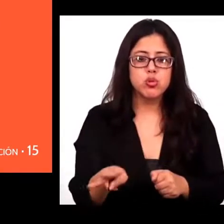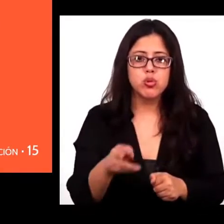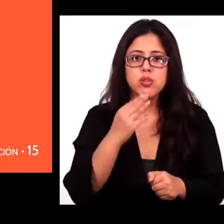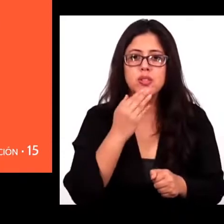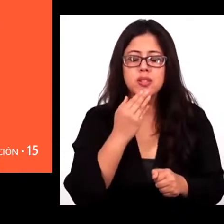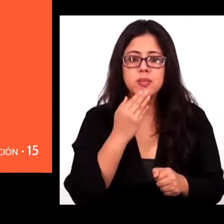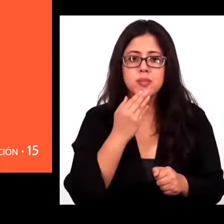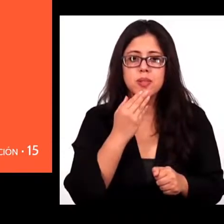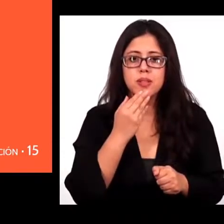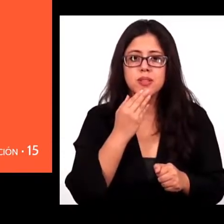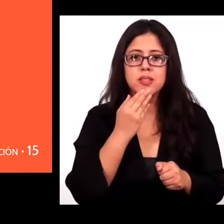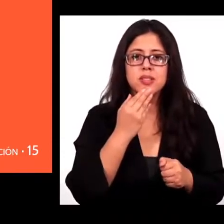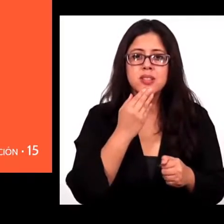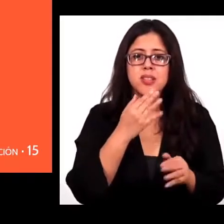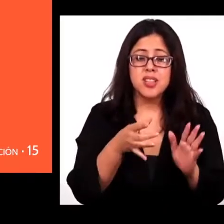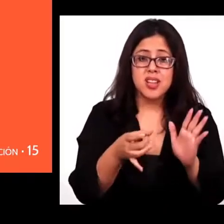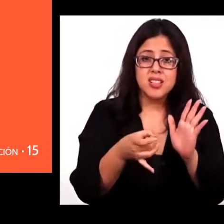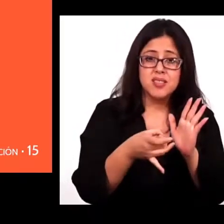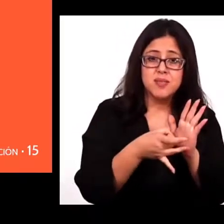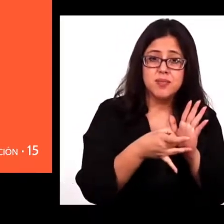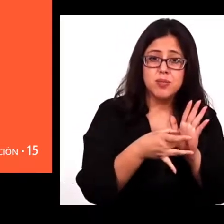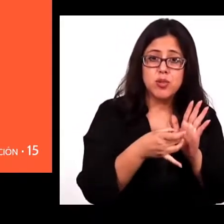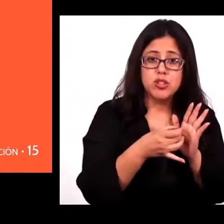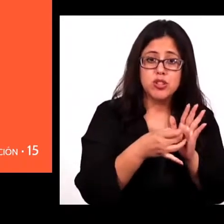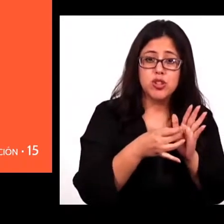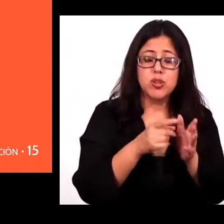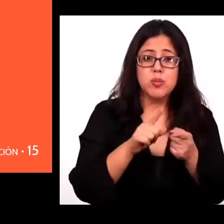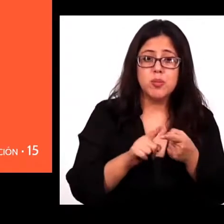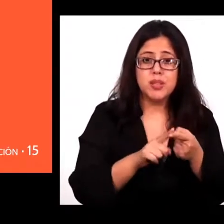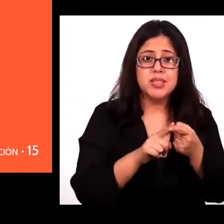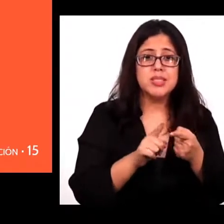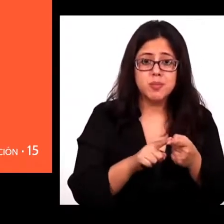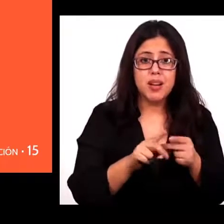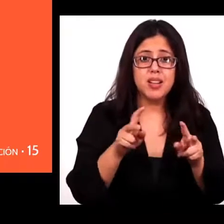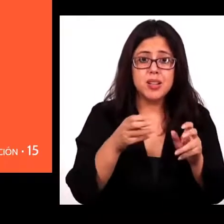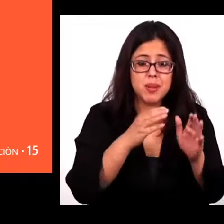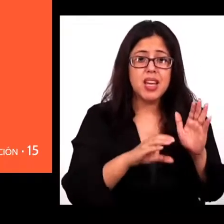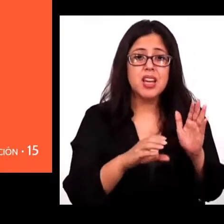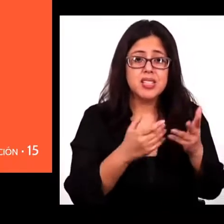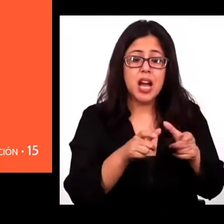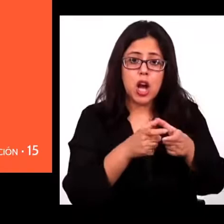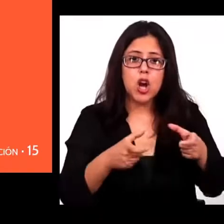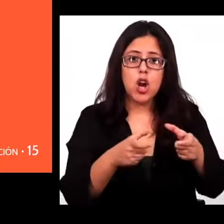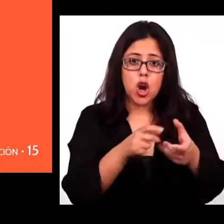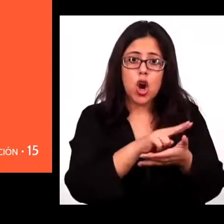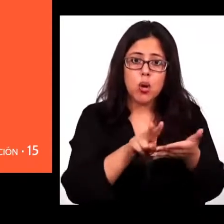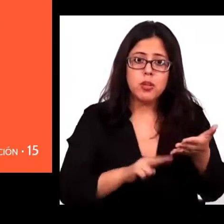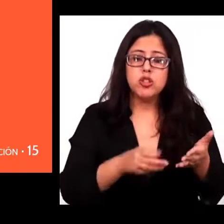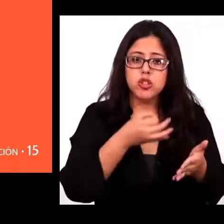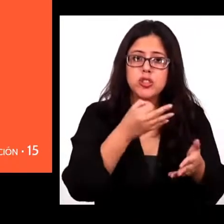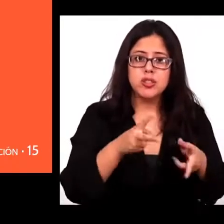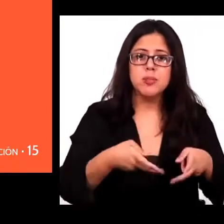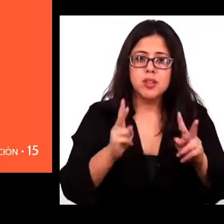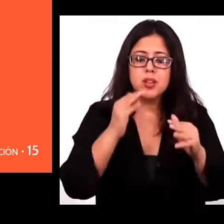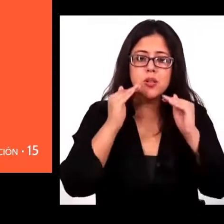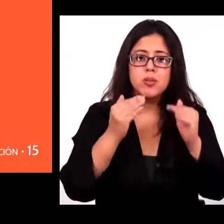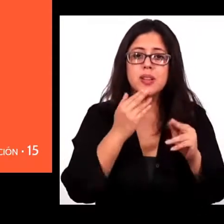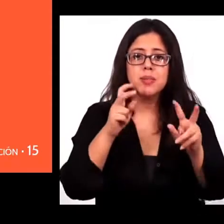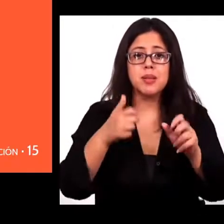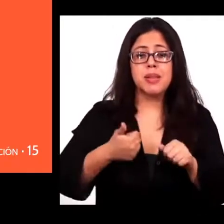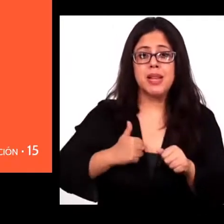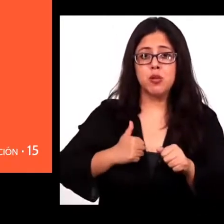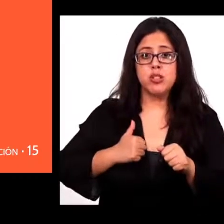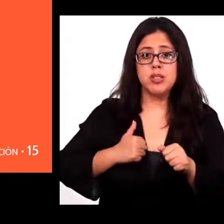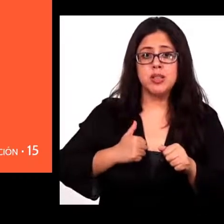infringe abiertamente el derecho a participar que les consagra la Convención sobre los Derechos del Niño. En relación con el actuar policial,